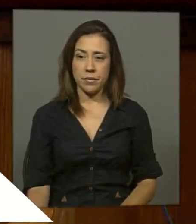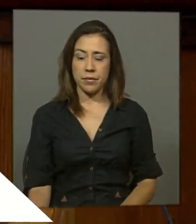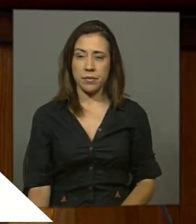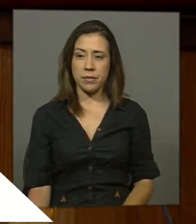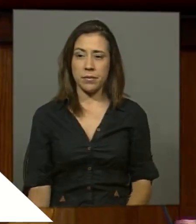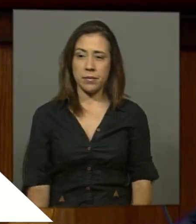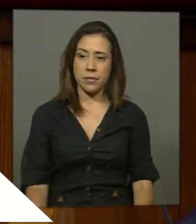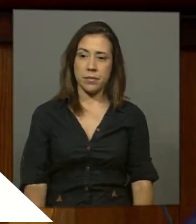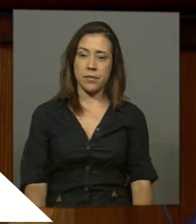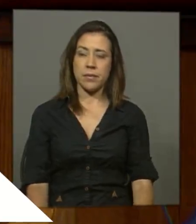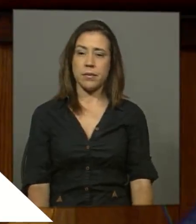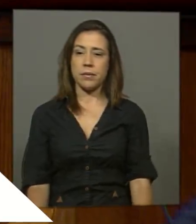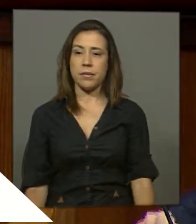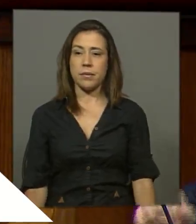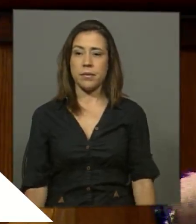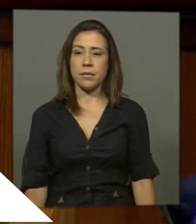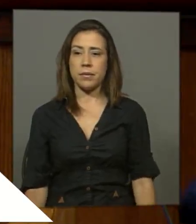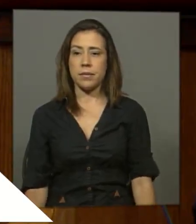pueblo